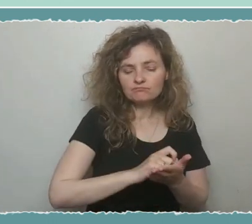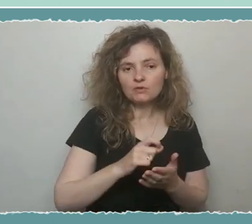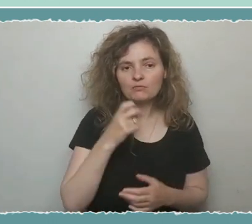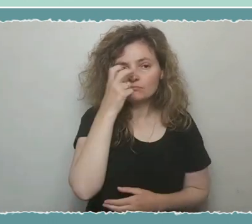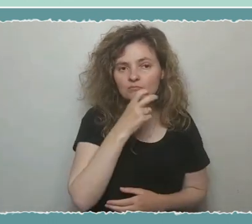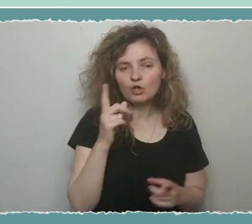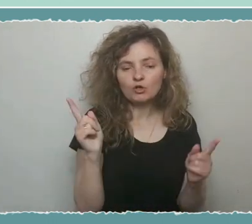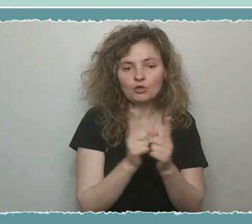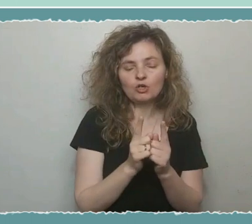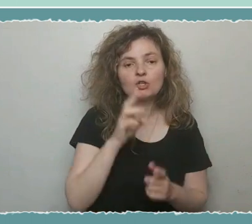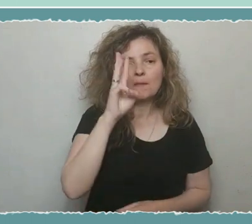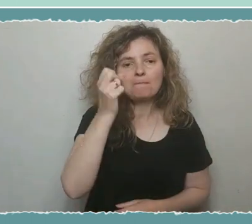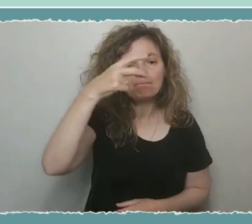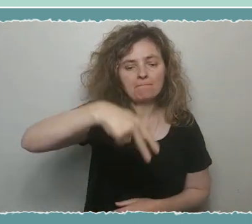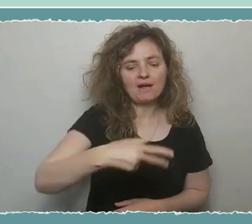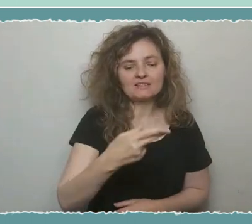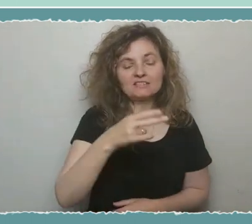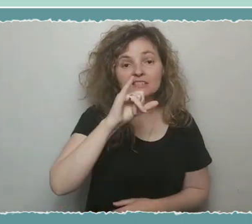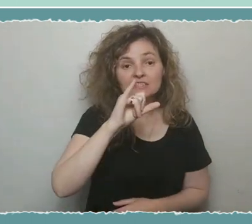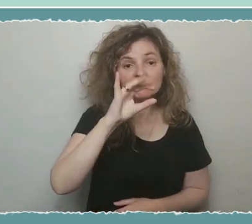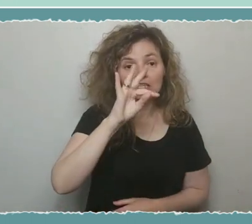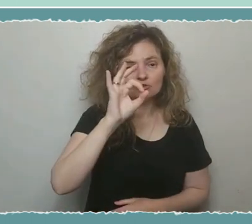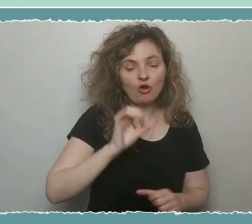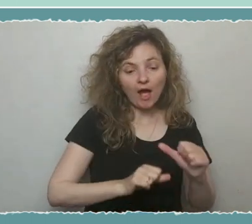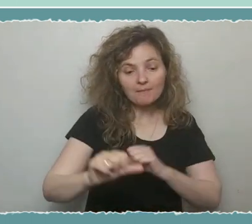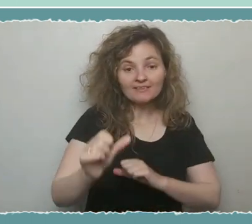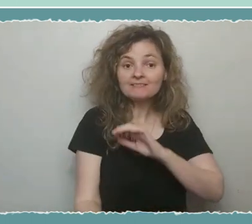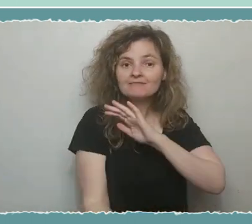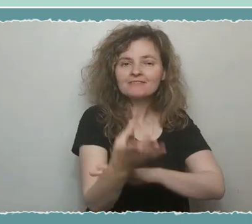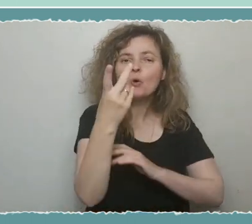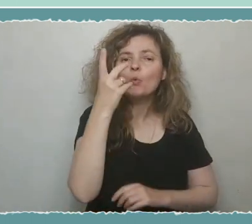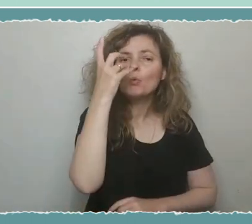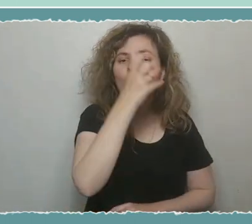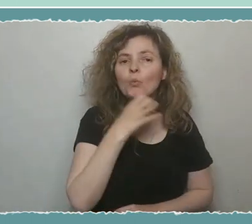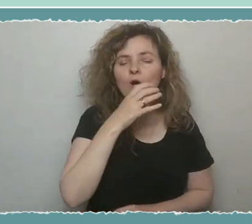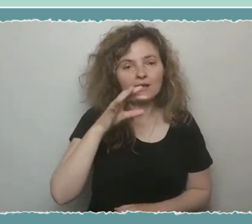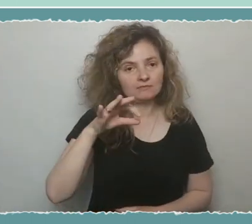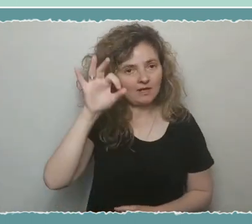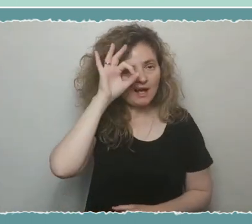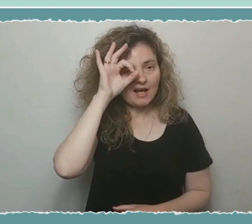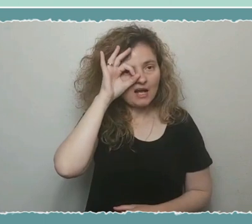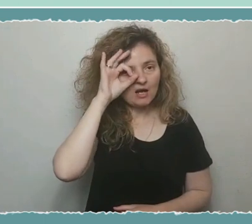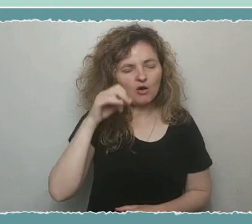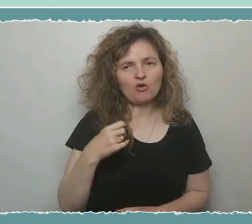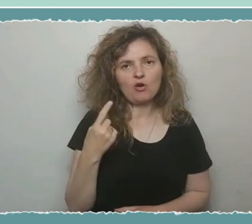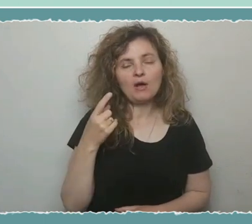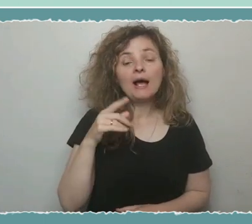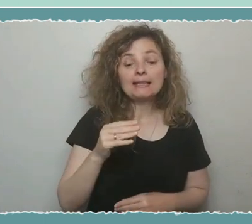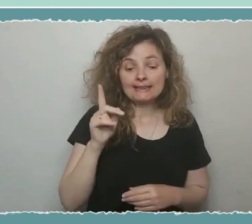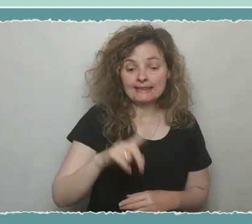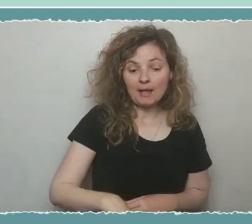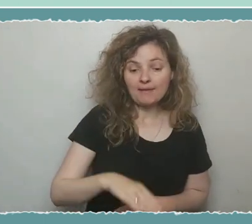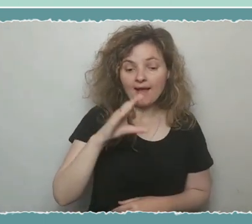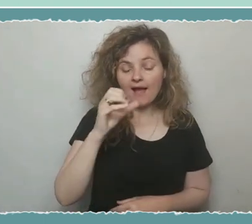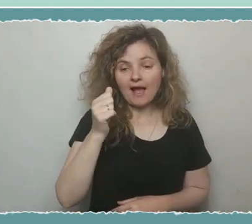relato curtiño que se chama O Panchito. E nos, a partir del, fixemos un conto. Para Castelao fixo Carlos un